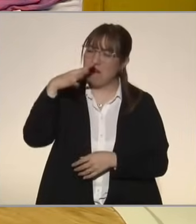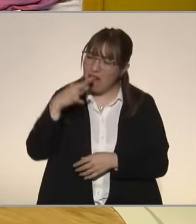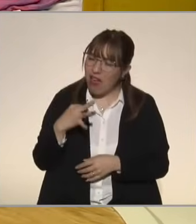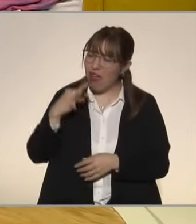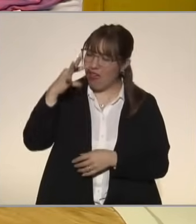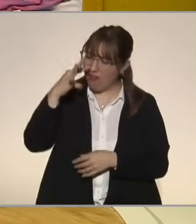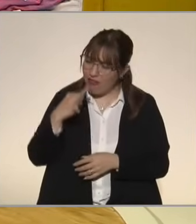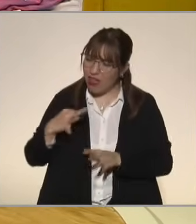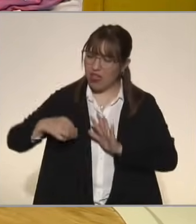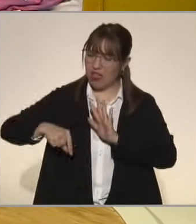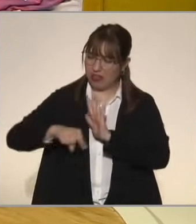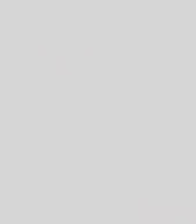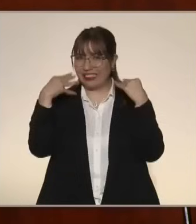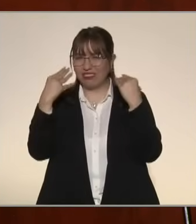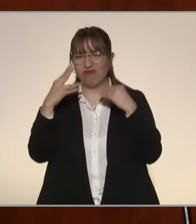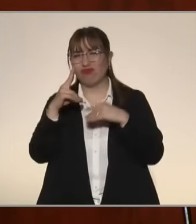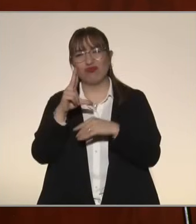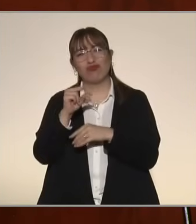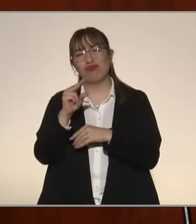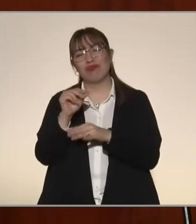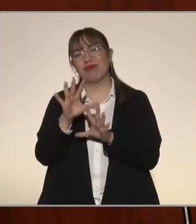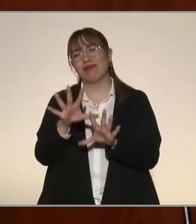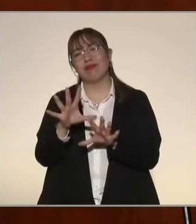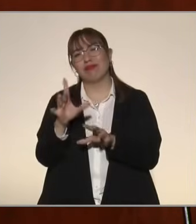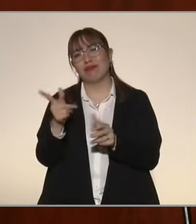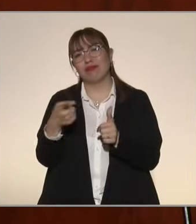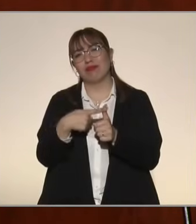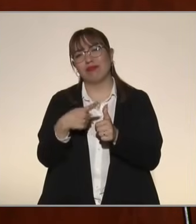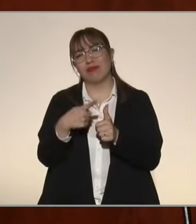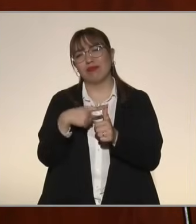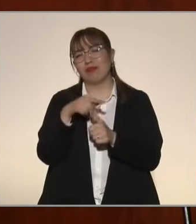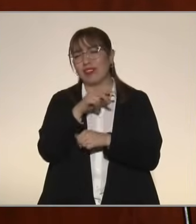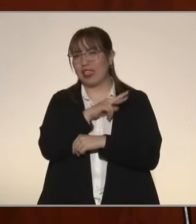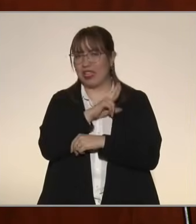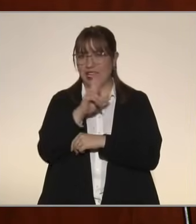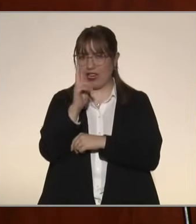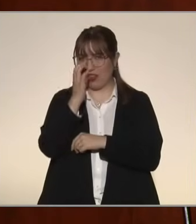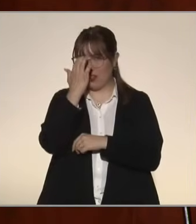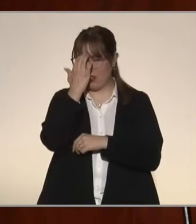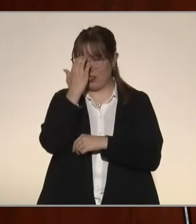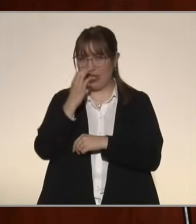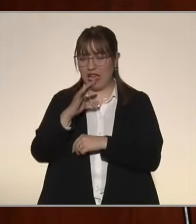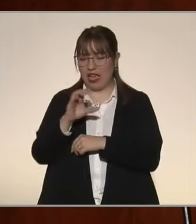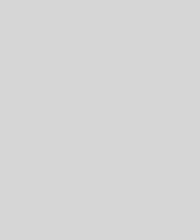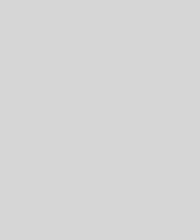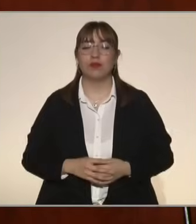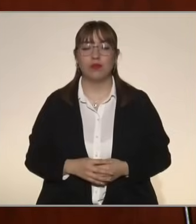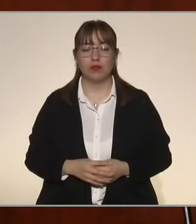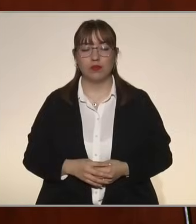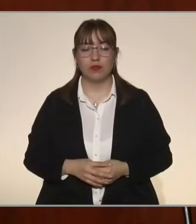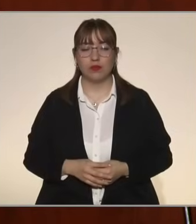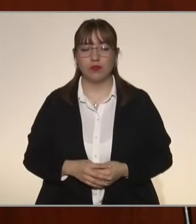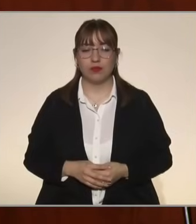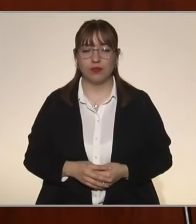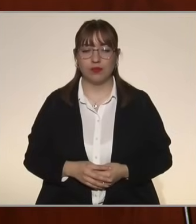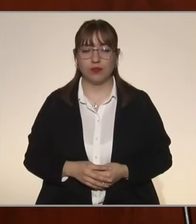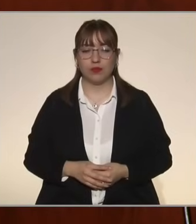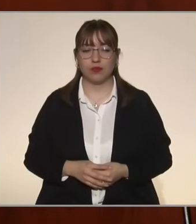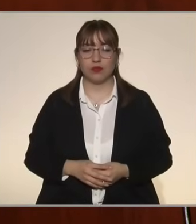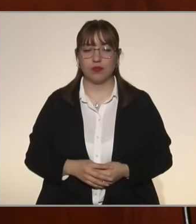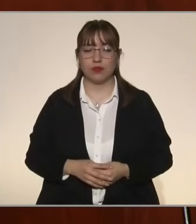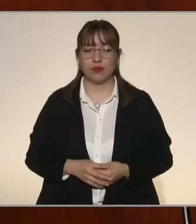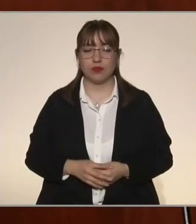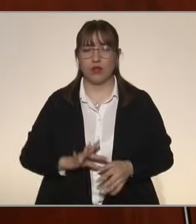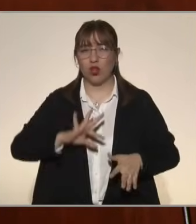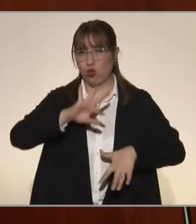y sentirte mal por ese no lograr. Reconocer que euforia no es felicidad, separémoslo. No todo tiene que ser como